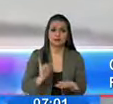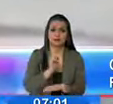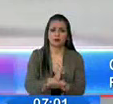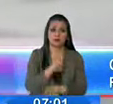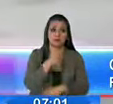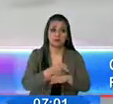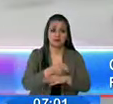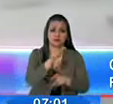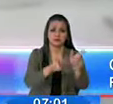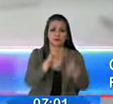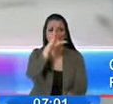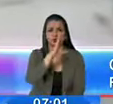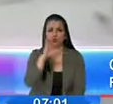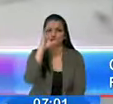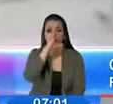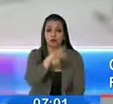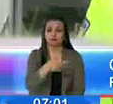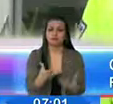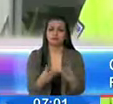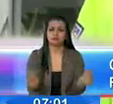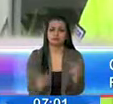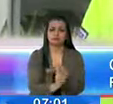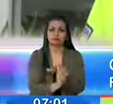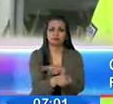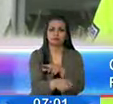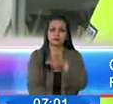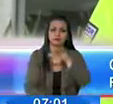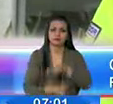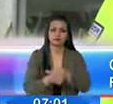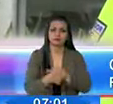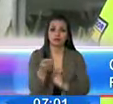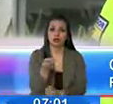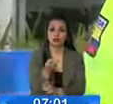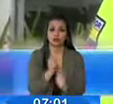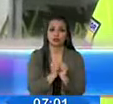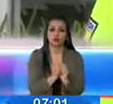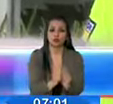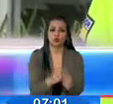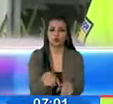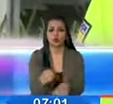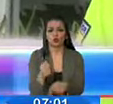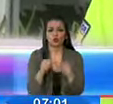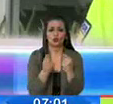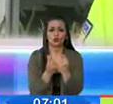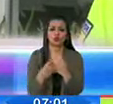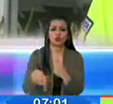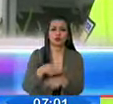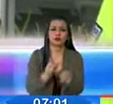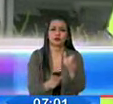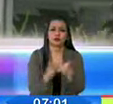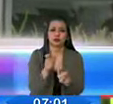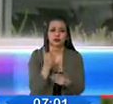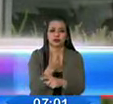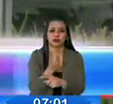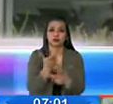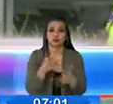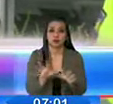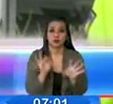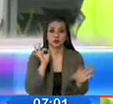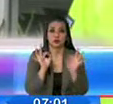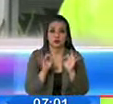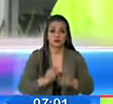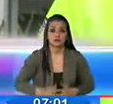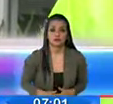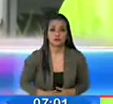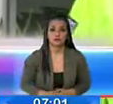y los sospechosos desaparecieron. Estaban juntos en compañía de un grupo importante de personas. Y